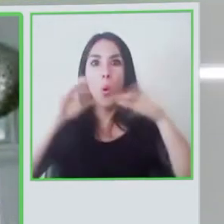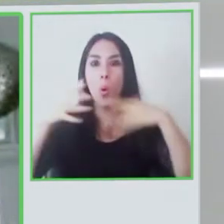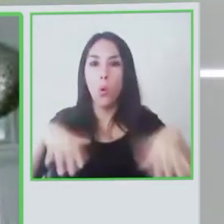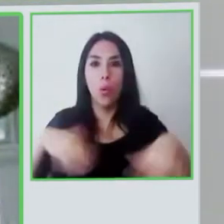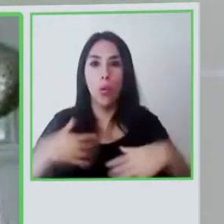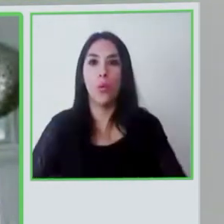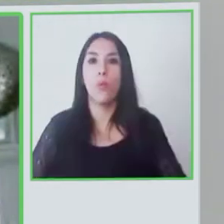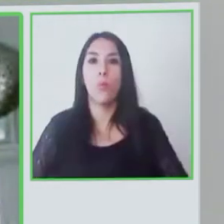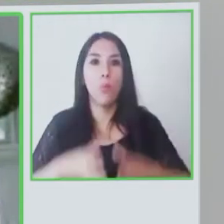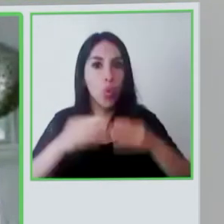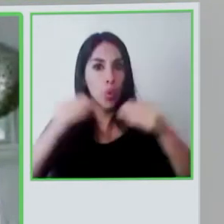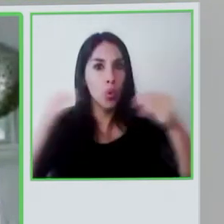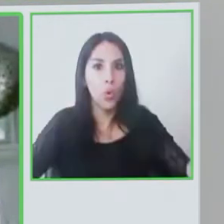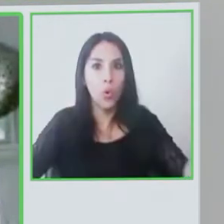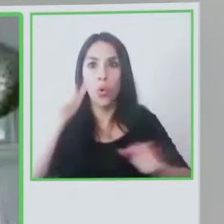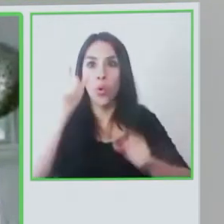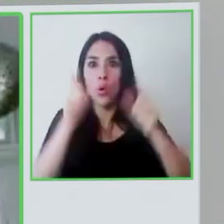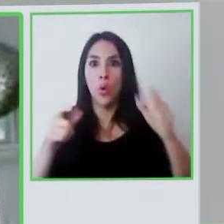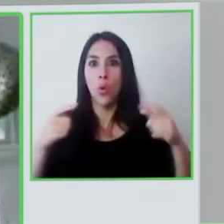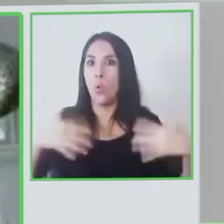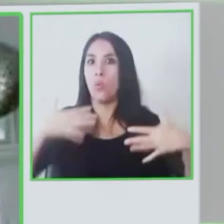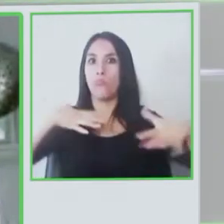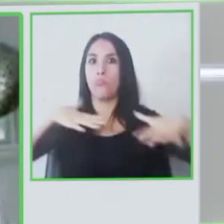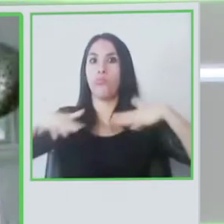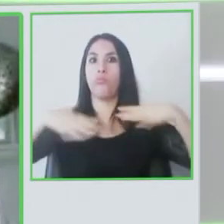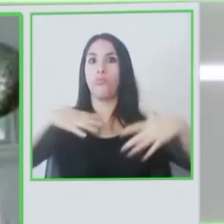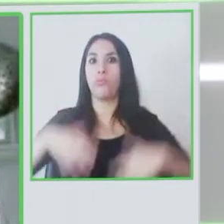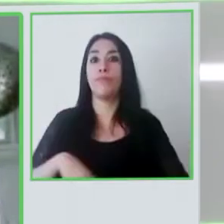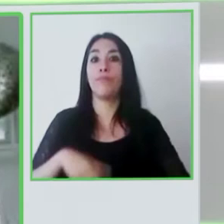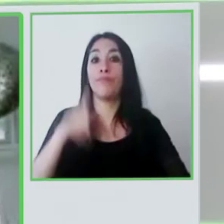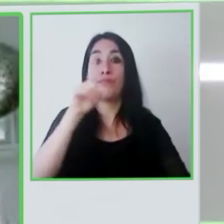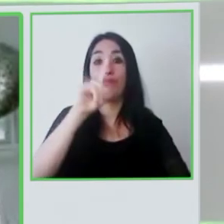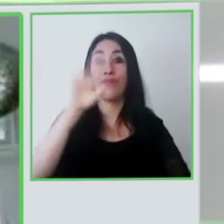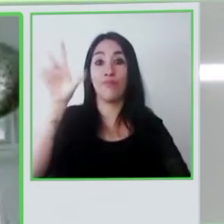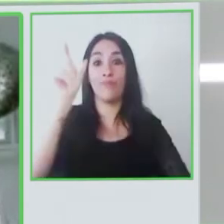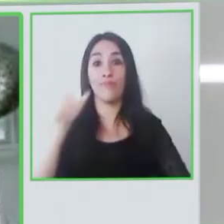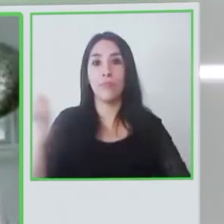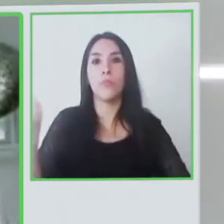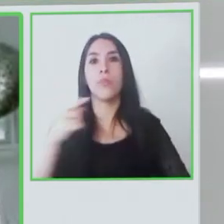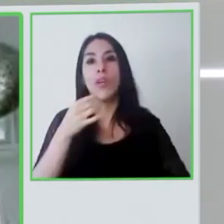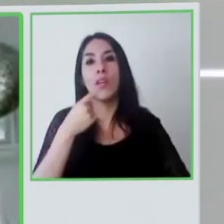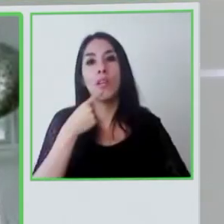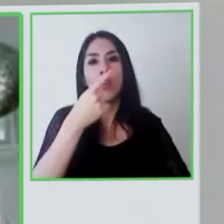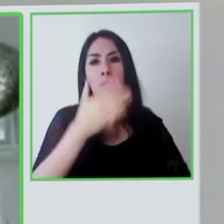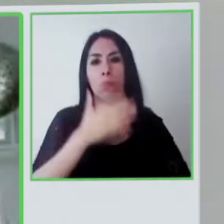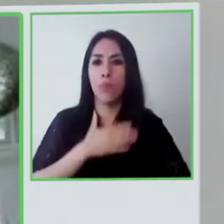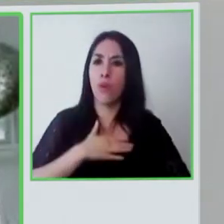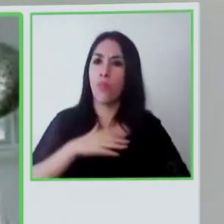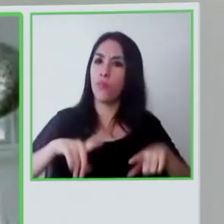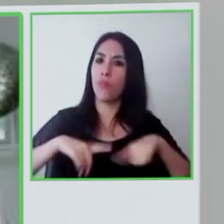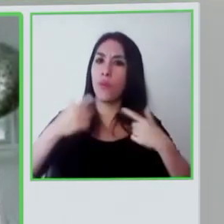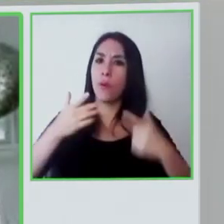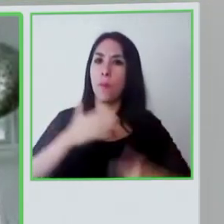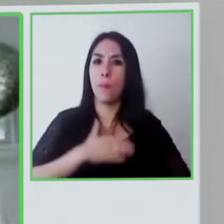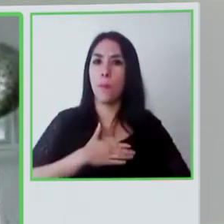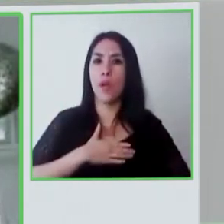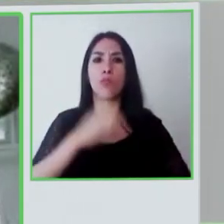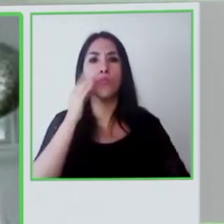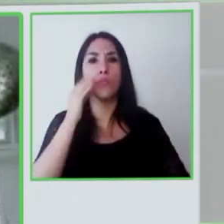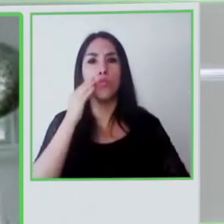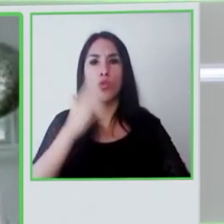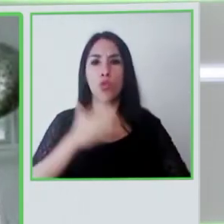historia que se había contado con un héctor individual y empezó a crecer y crecer y crecer y se hizo una campaña